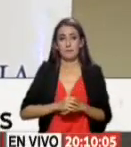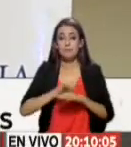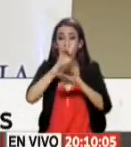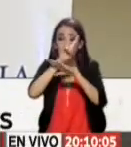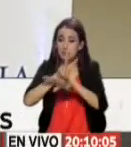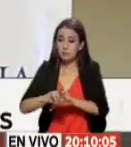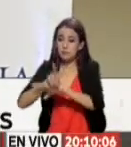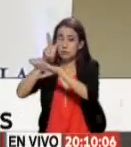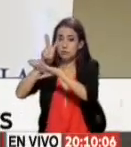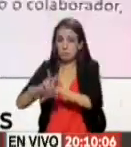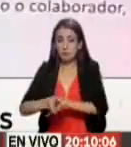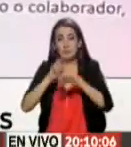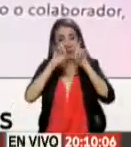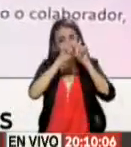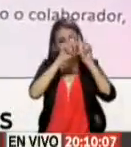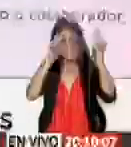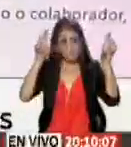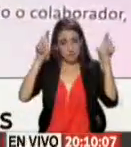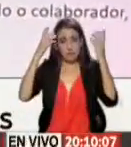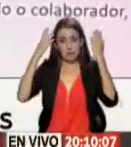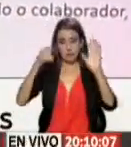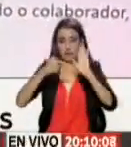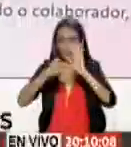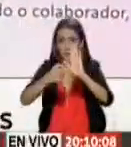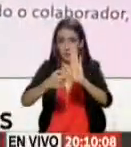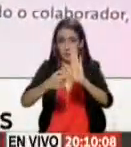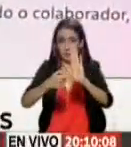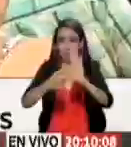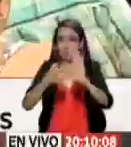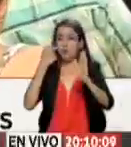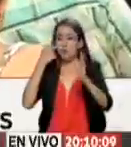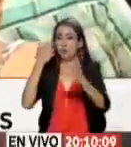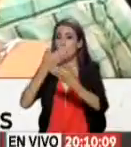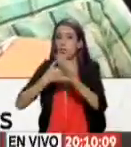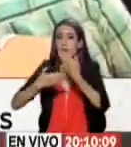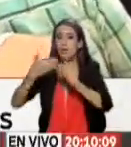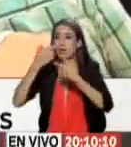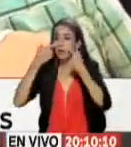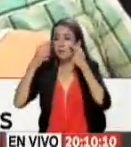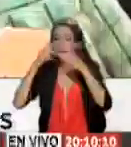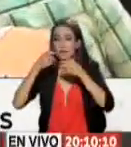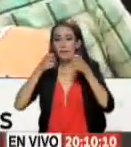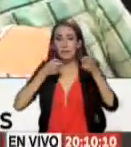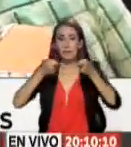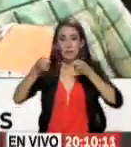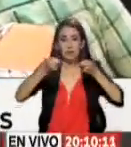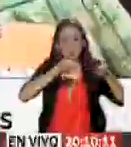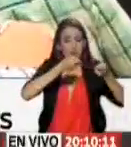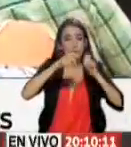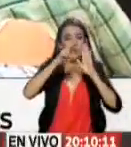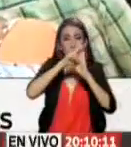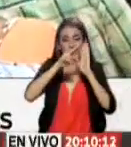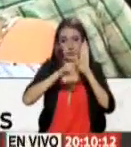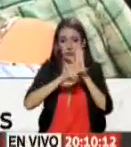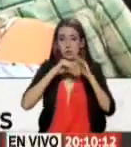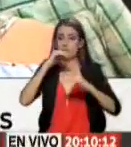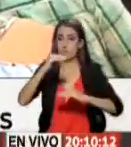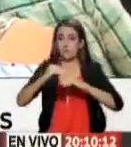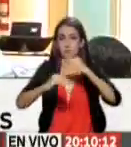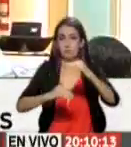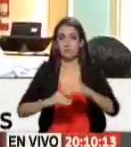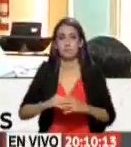de Compañías, a través de la Dirección de Lavado de Activos, brindan capacitación sobre la normativa vigente y los procesos a